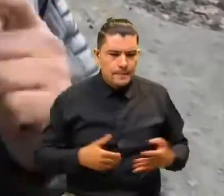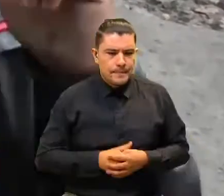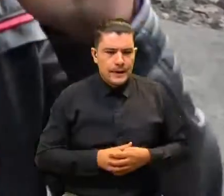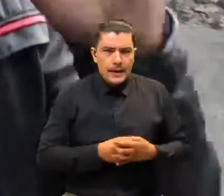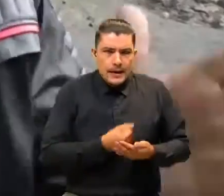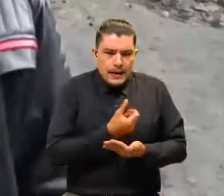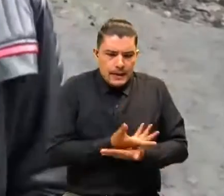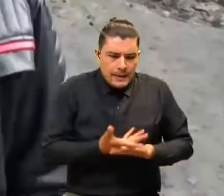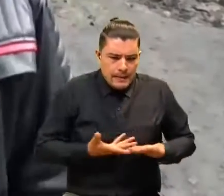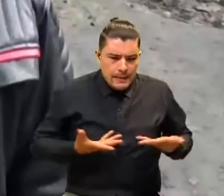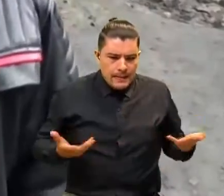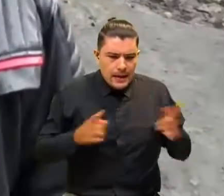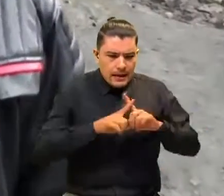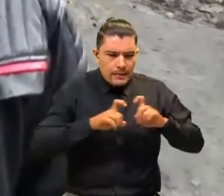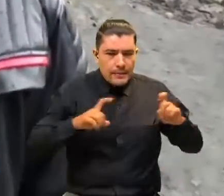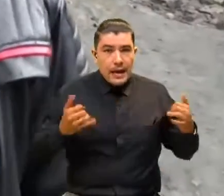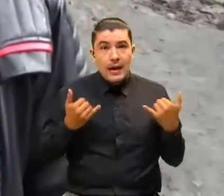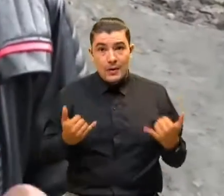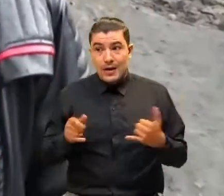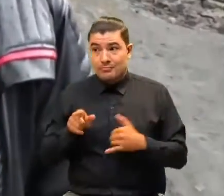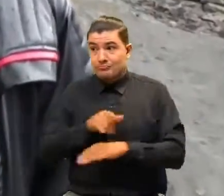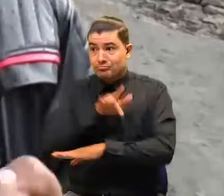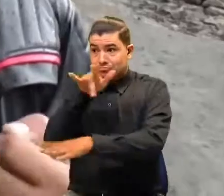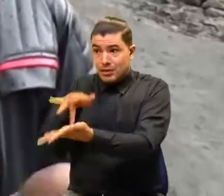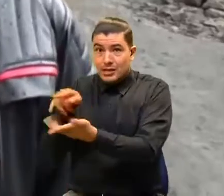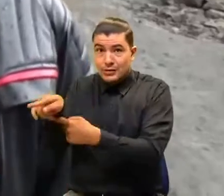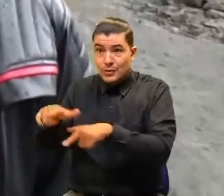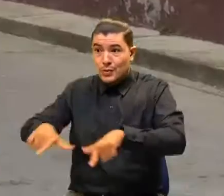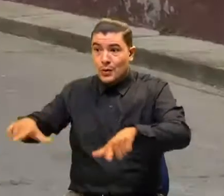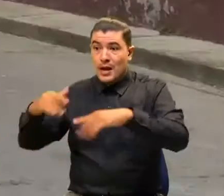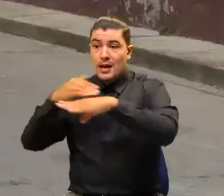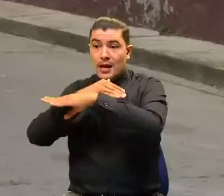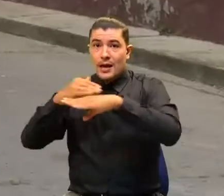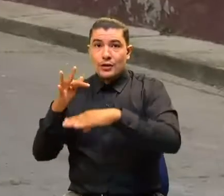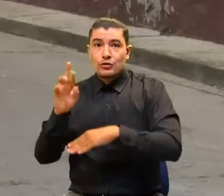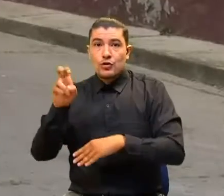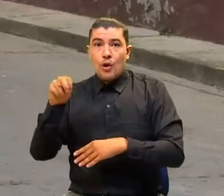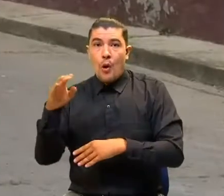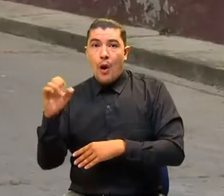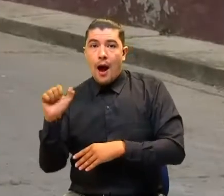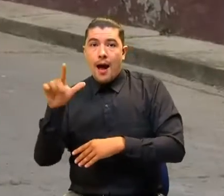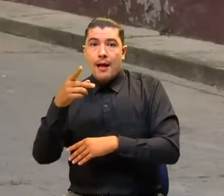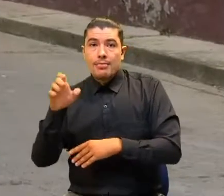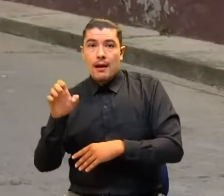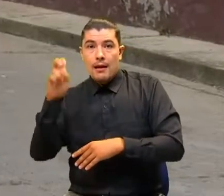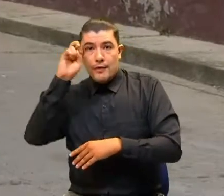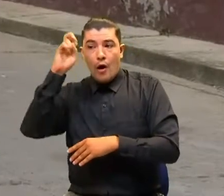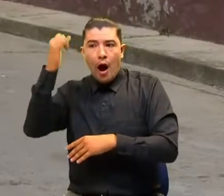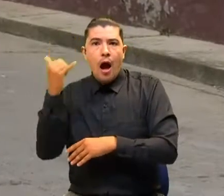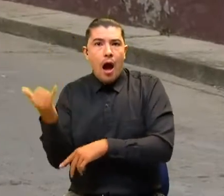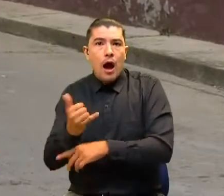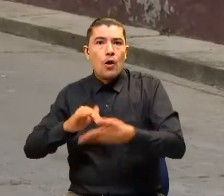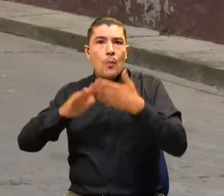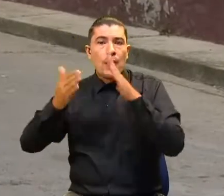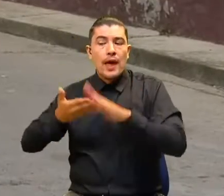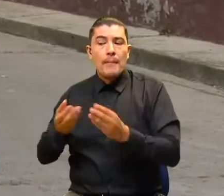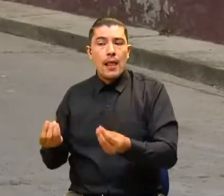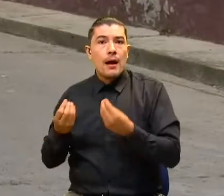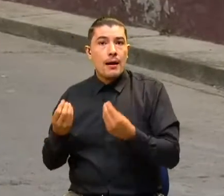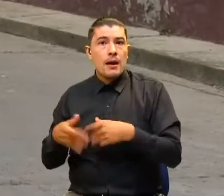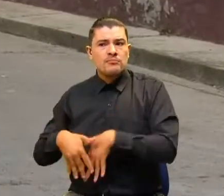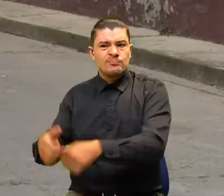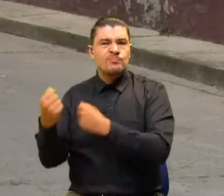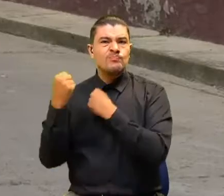el caso vamos a bajar a la troncal central del norte a hacernos sentir esta es la principal vía que transporta los